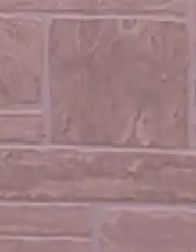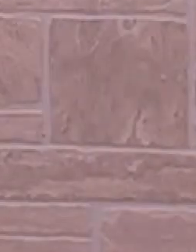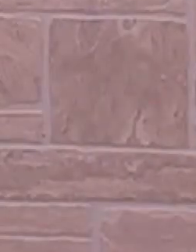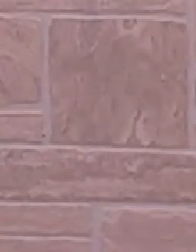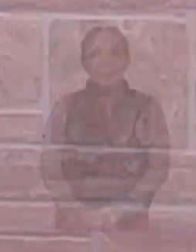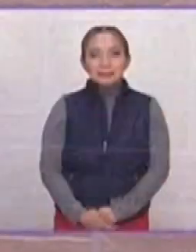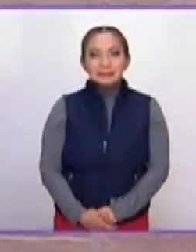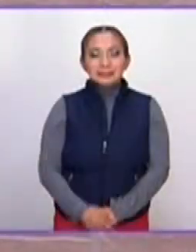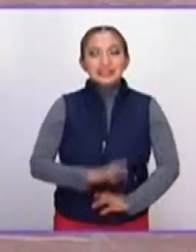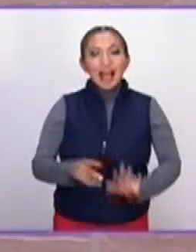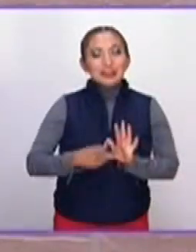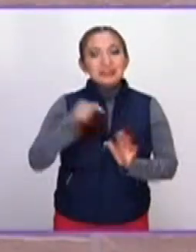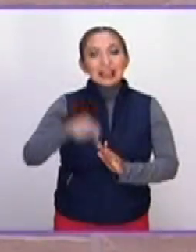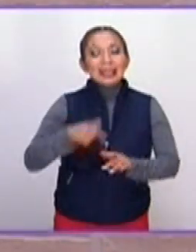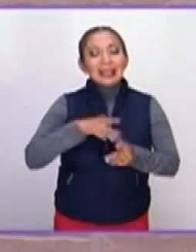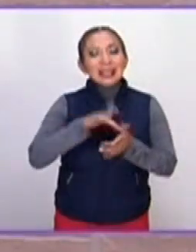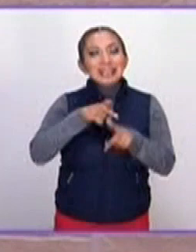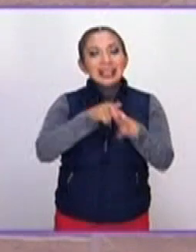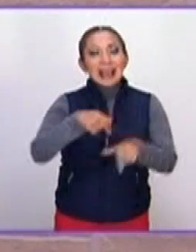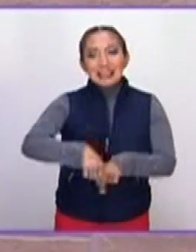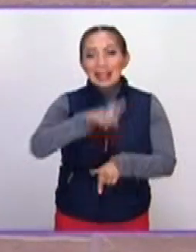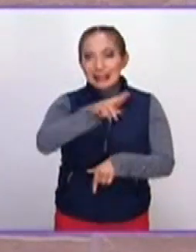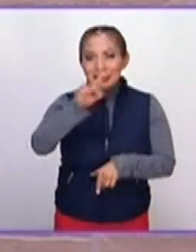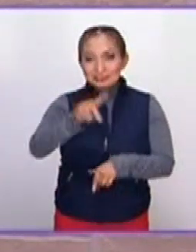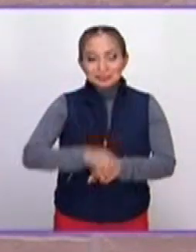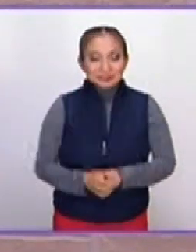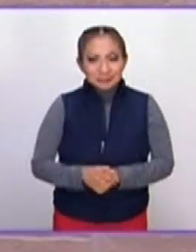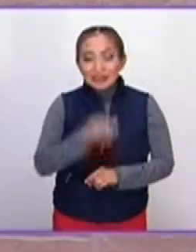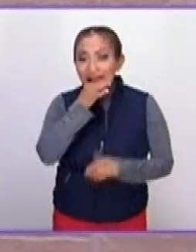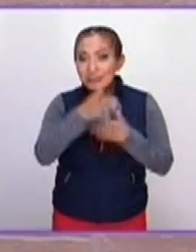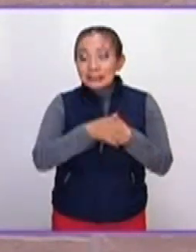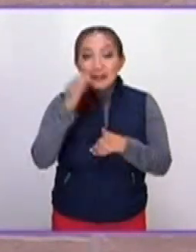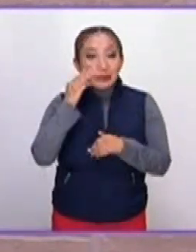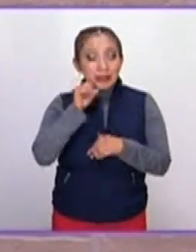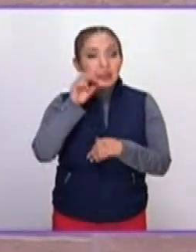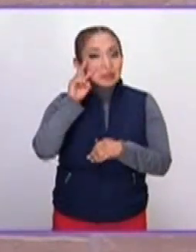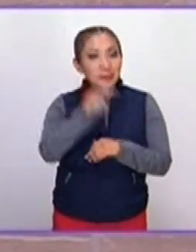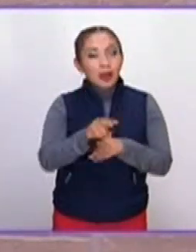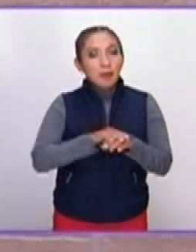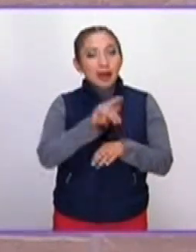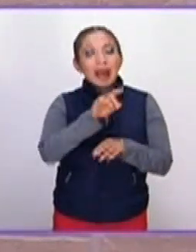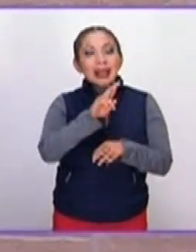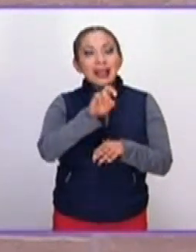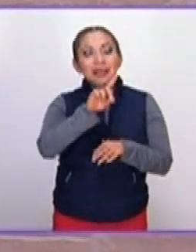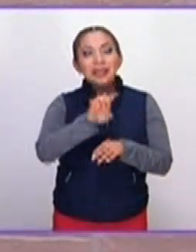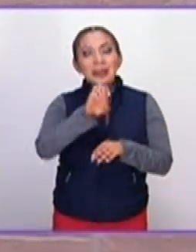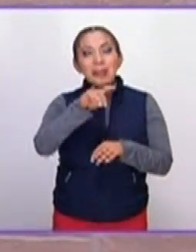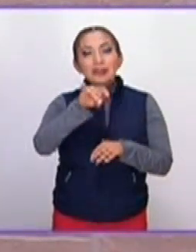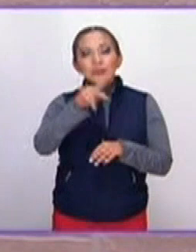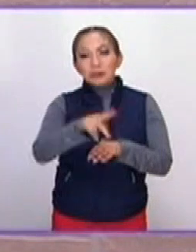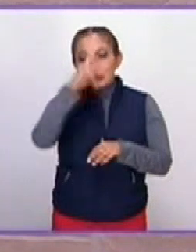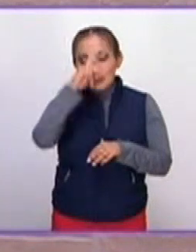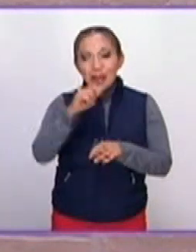Ya estamos de regreso, gracias por seguir con nosotros en Redimensiones. Les recuerdo que en Facebook también nos encuentran como Red de Medios Públicos de